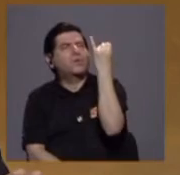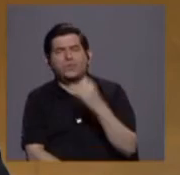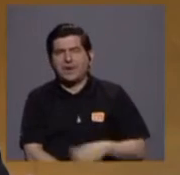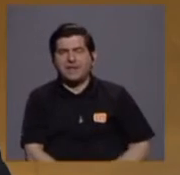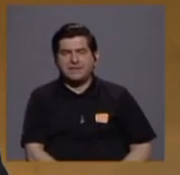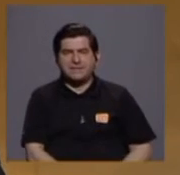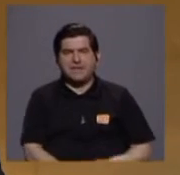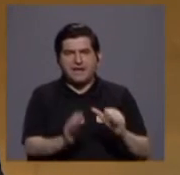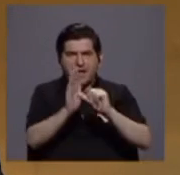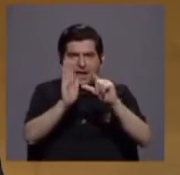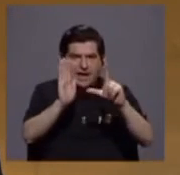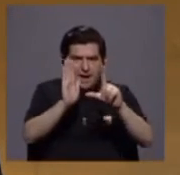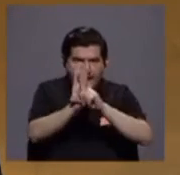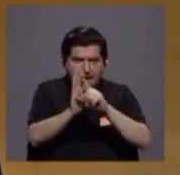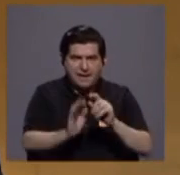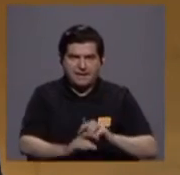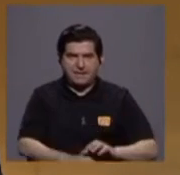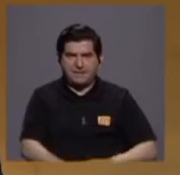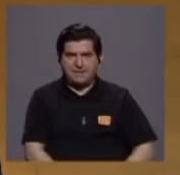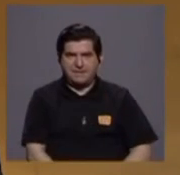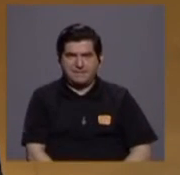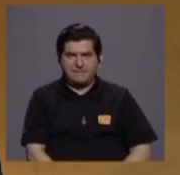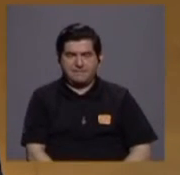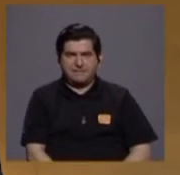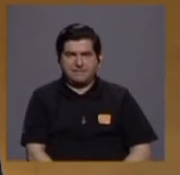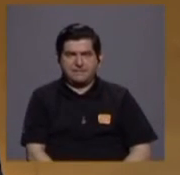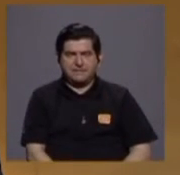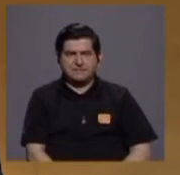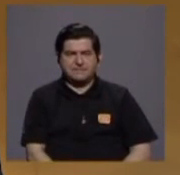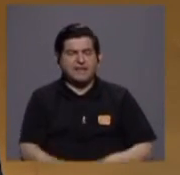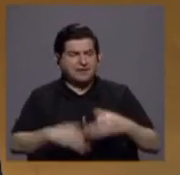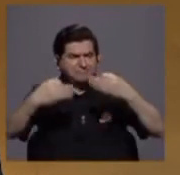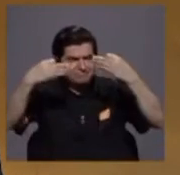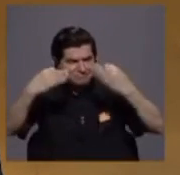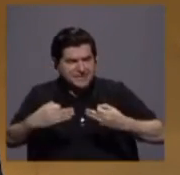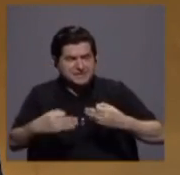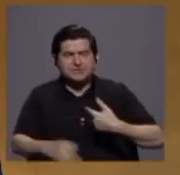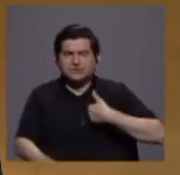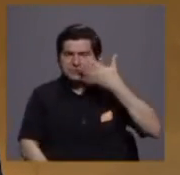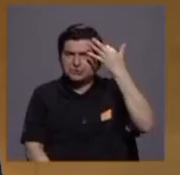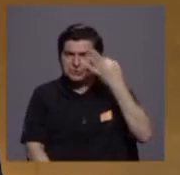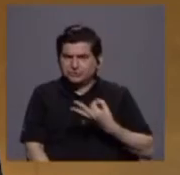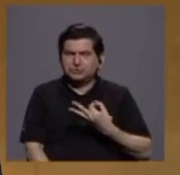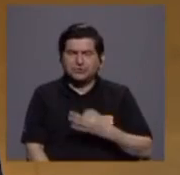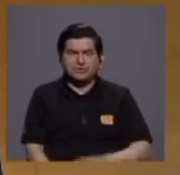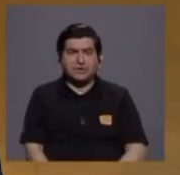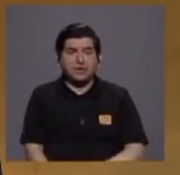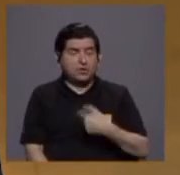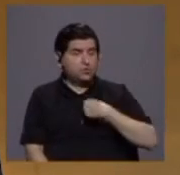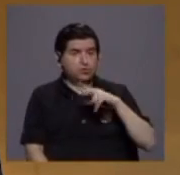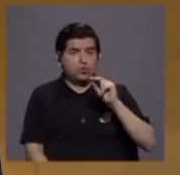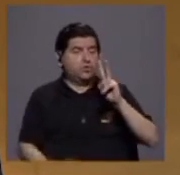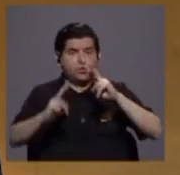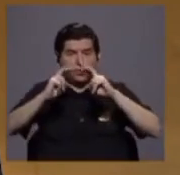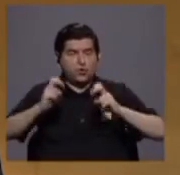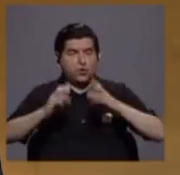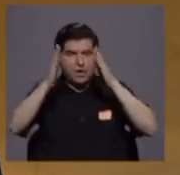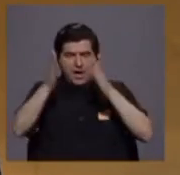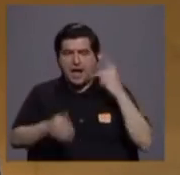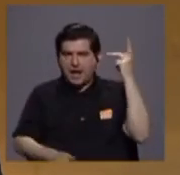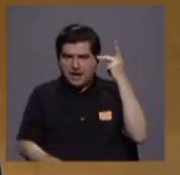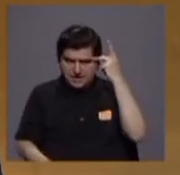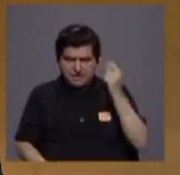en la Asamblea Legislativa en términos de tomar las decisiones que me parece a mí, y yo no soy analista político